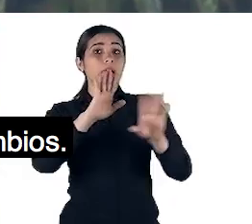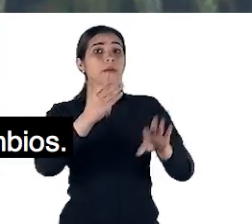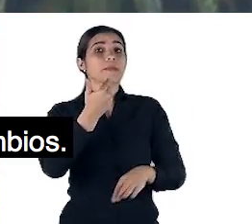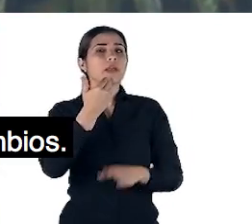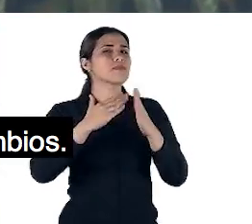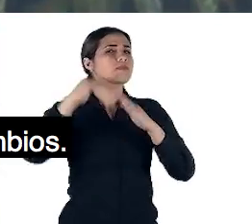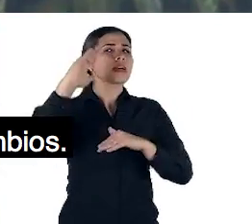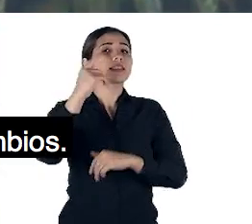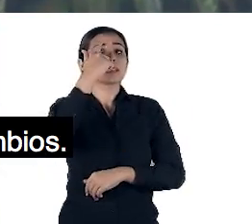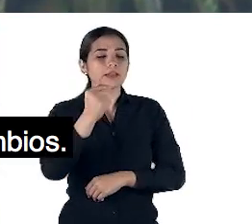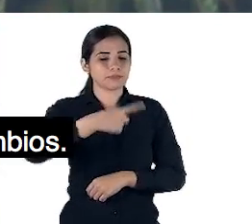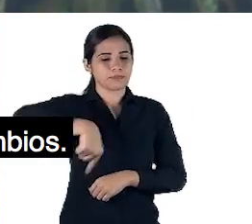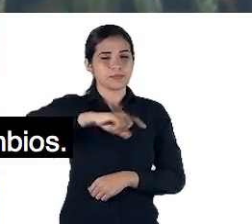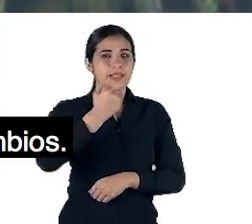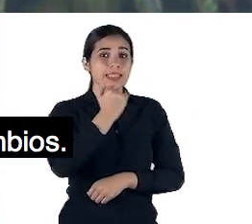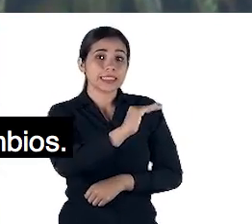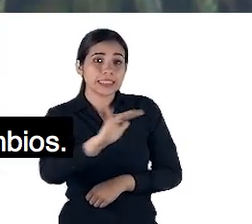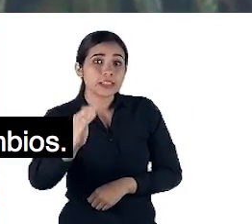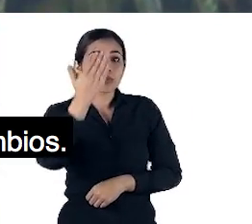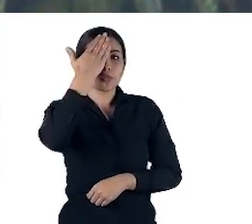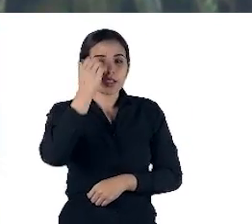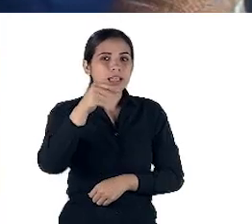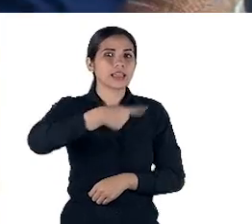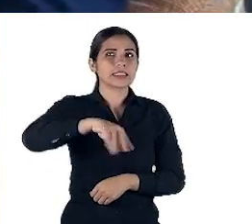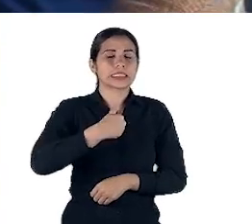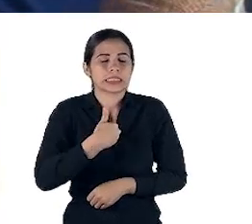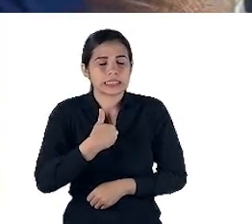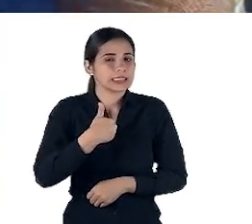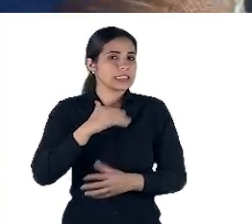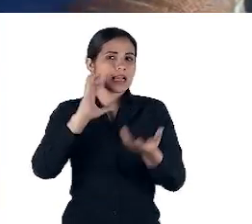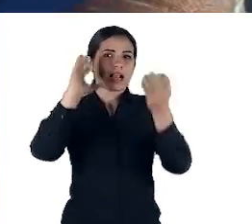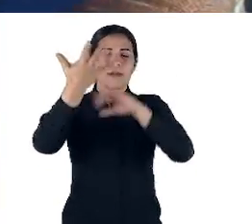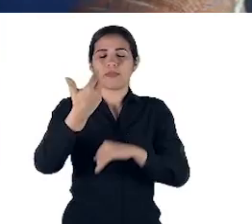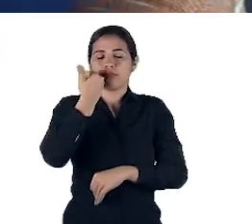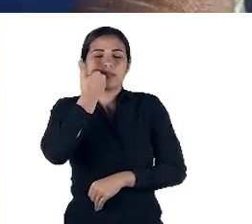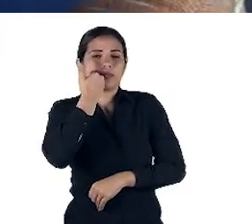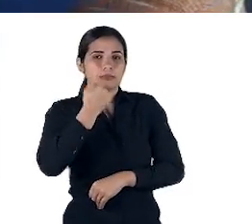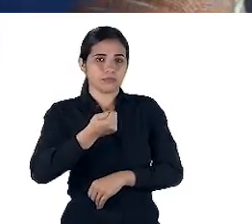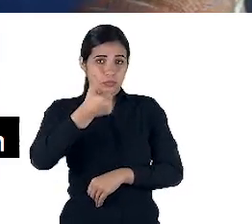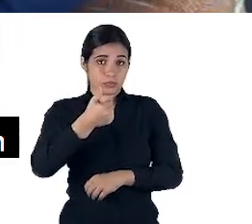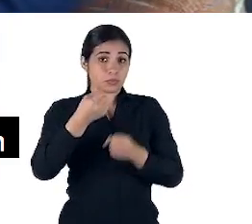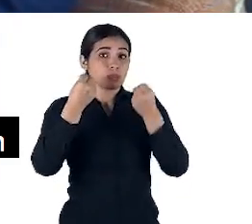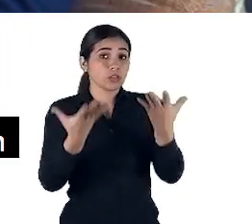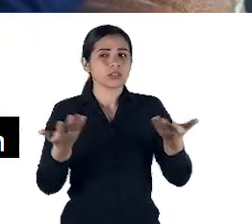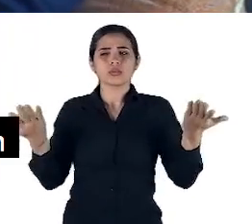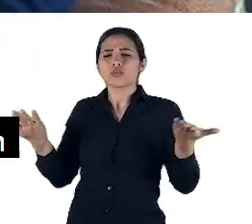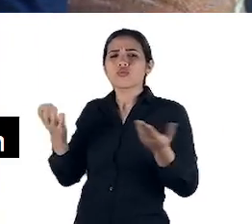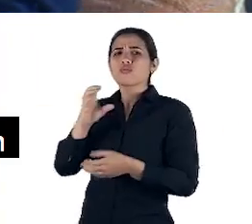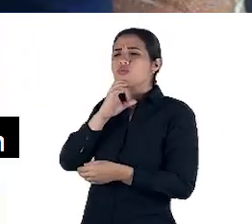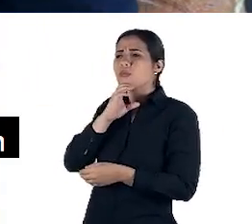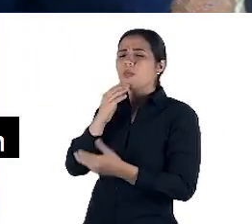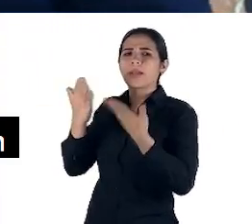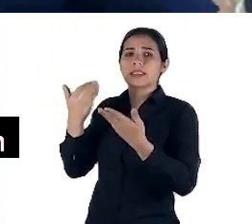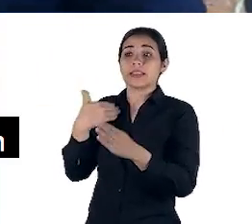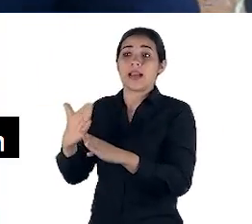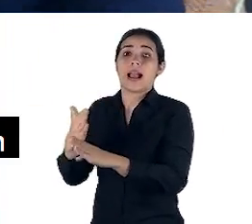los más sensibles a estos cambios. Si nosotros vamos a hacer una lista de, es casi una predicción, ¿verdad?